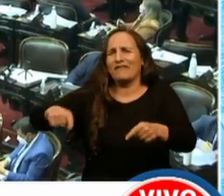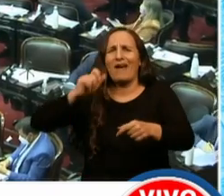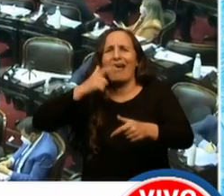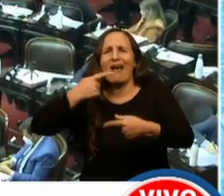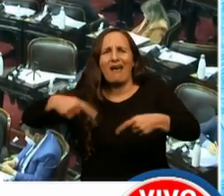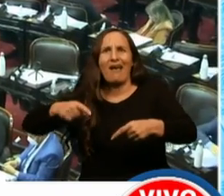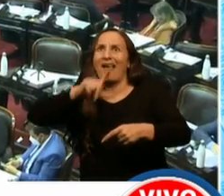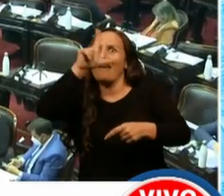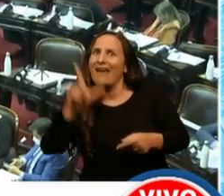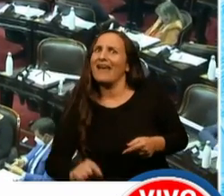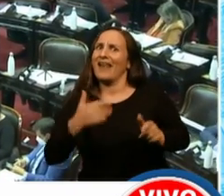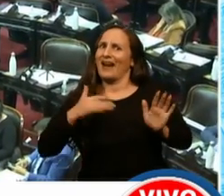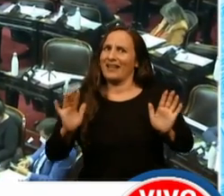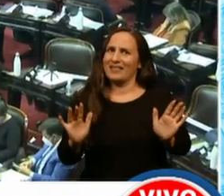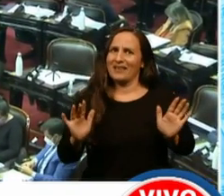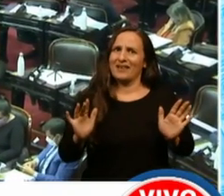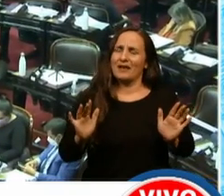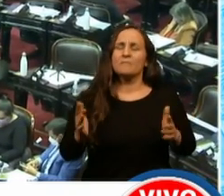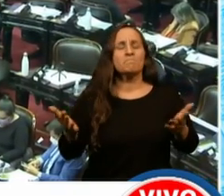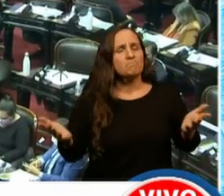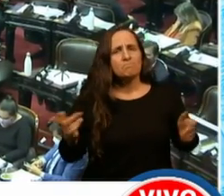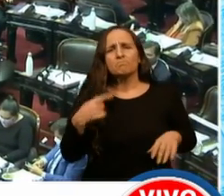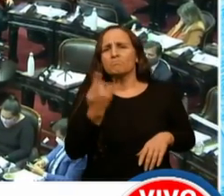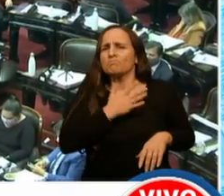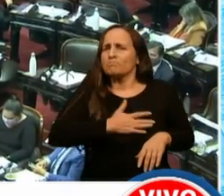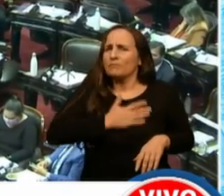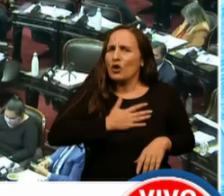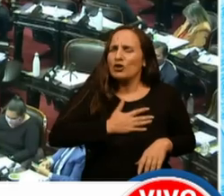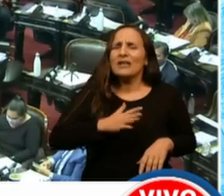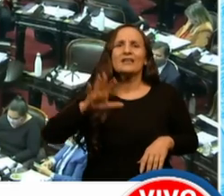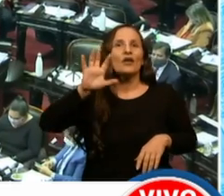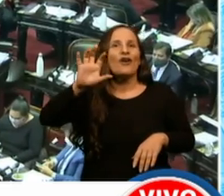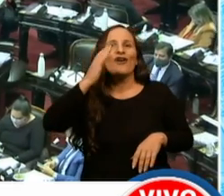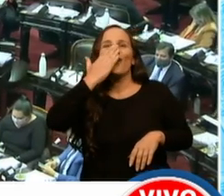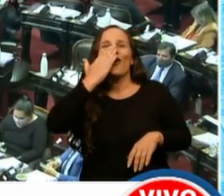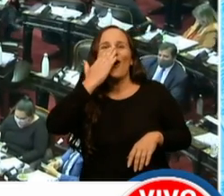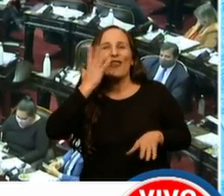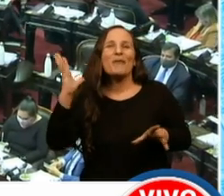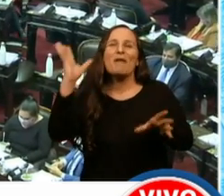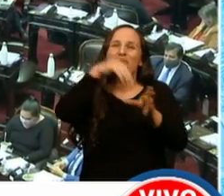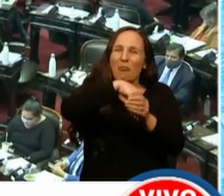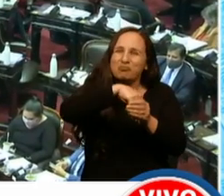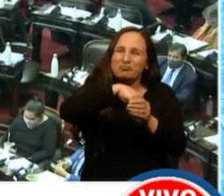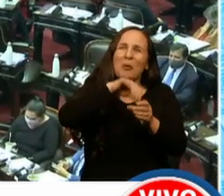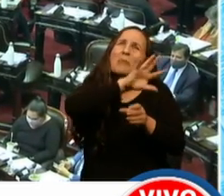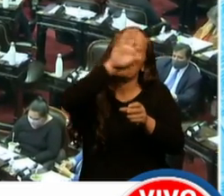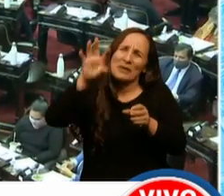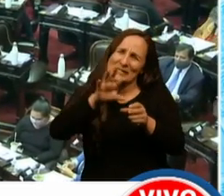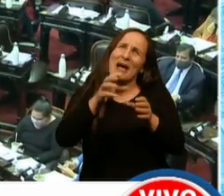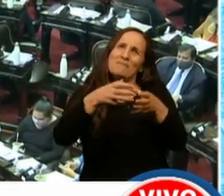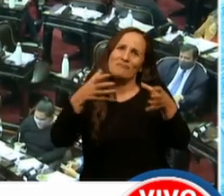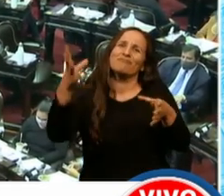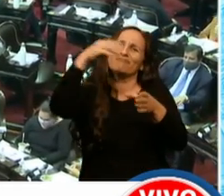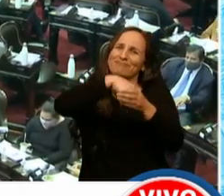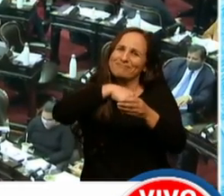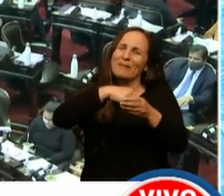así que satisfecho porque córdoba está incorporada como muchas provincias más a una